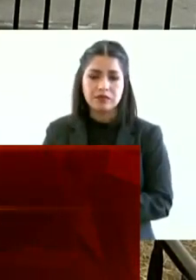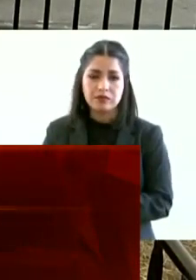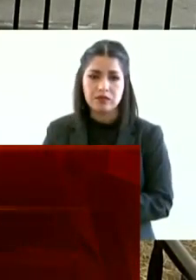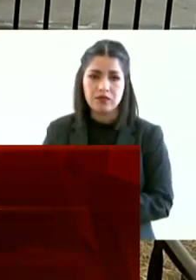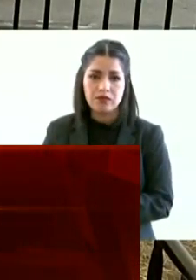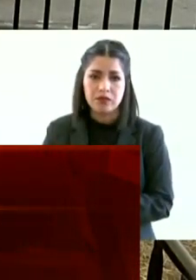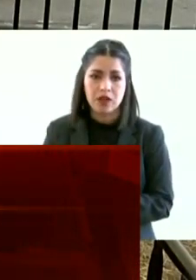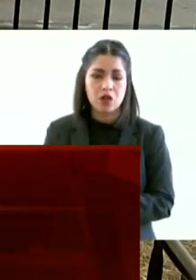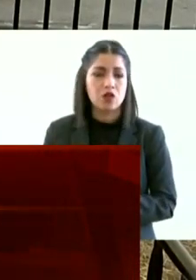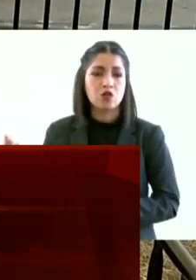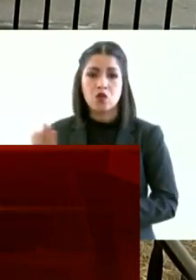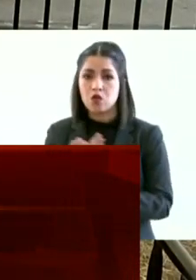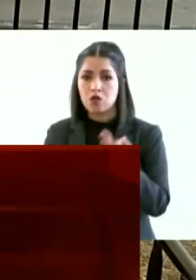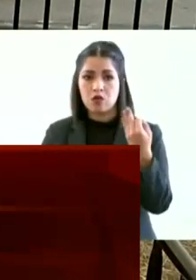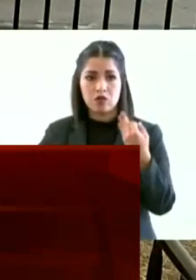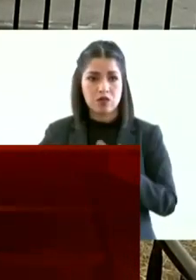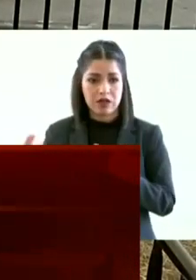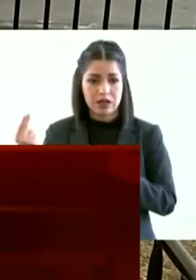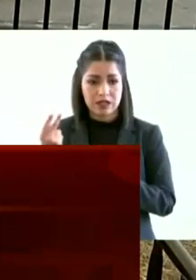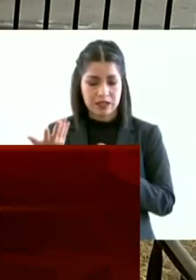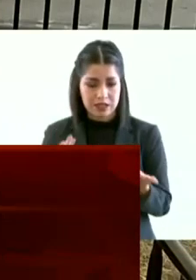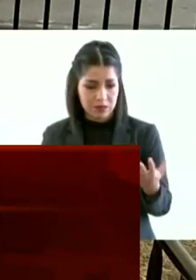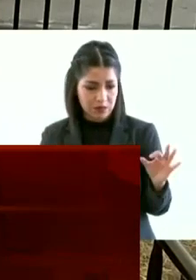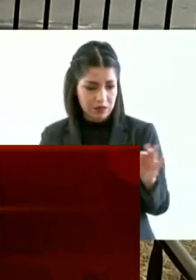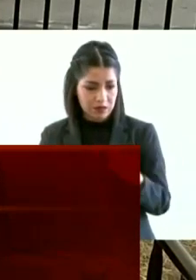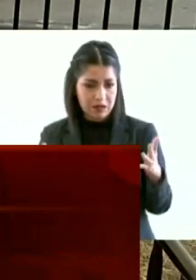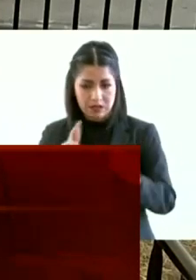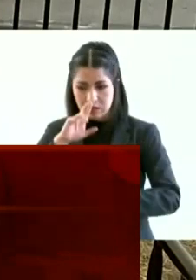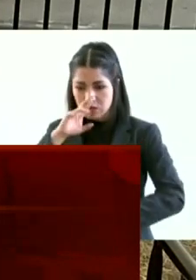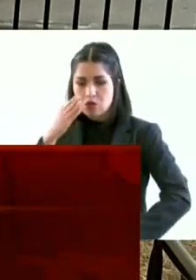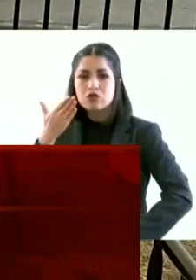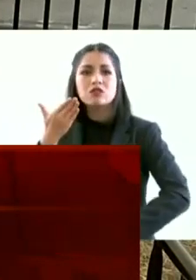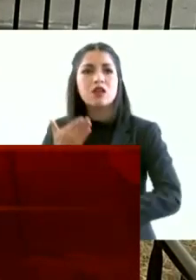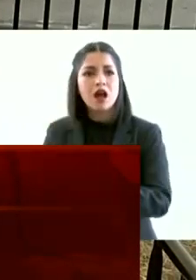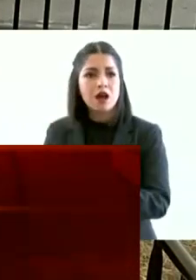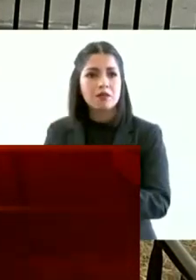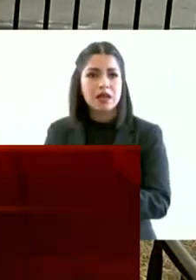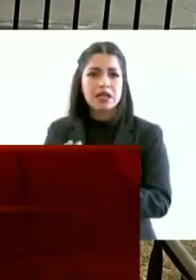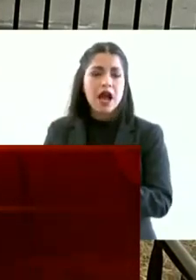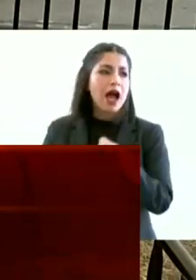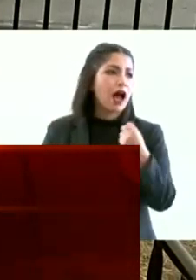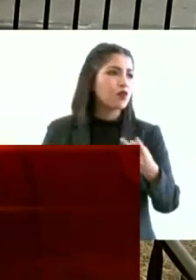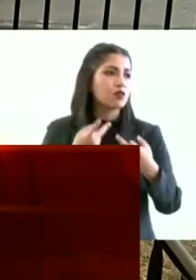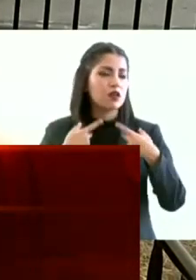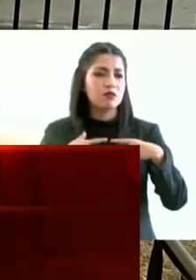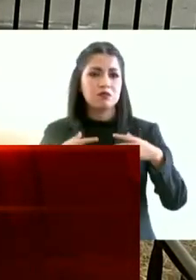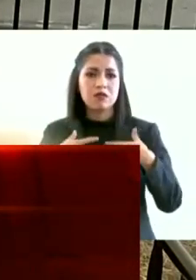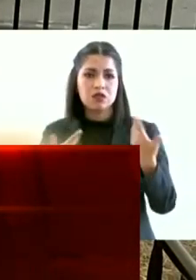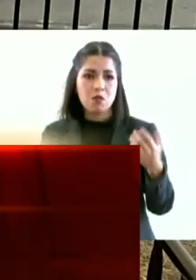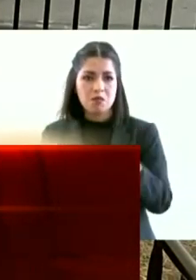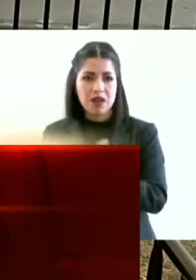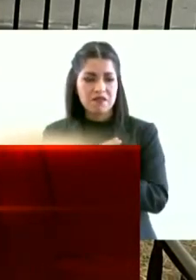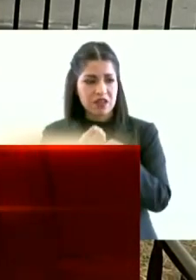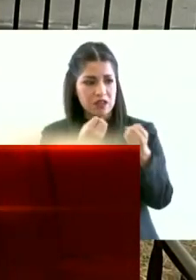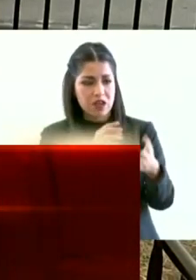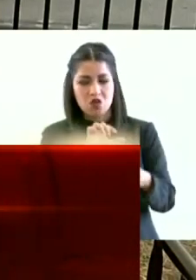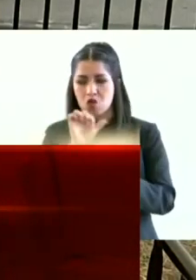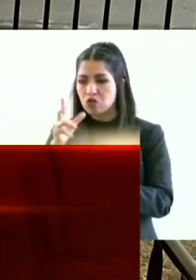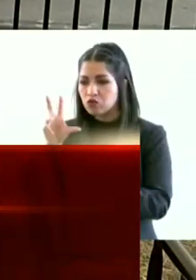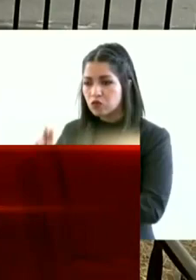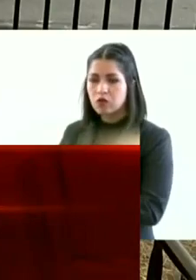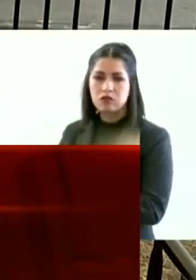que actuar con responsabilidad. Ya no hay esos privilegios. Y además es muy